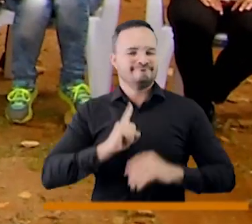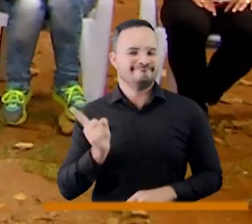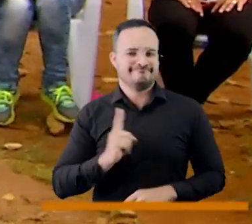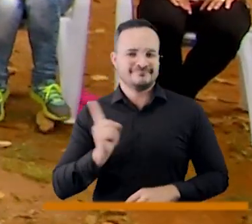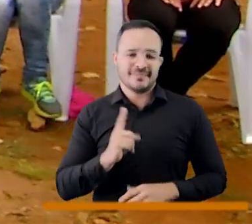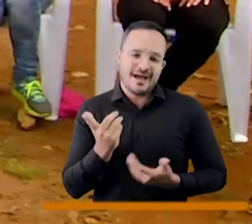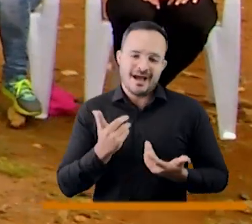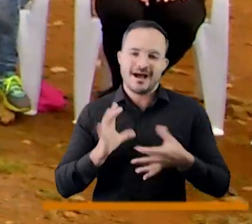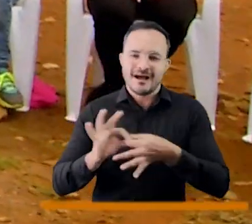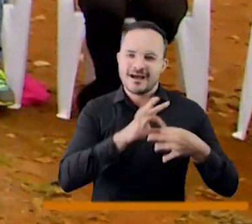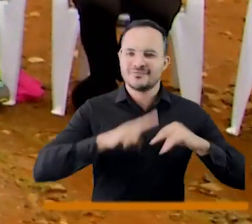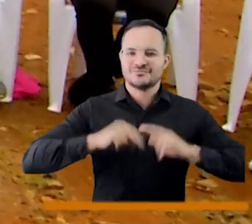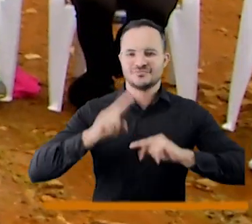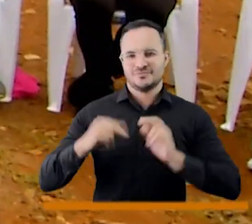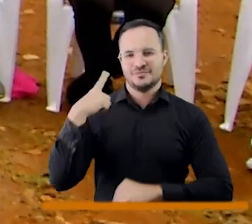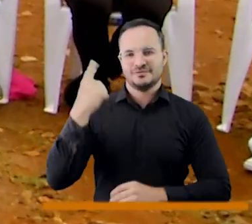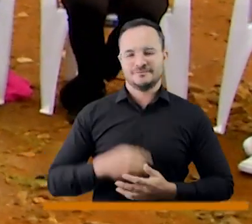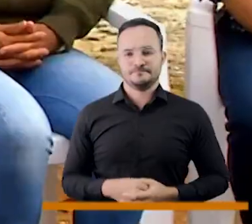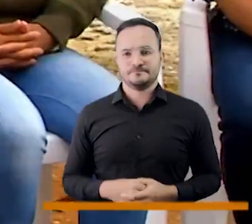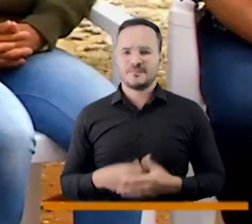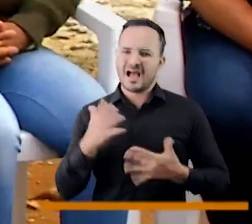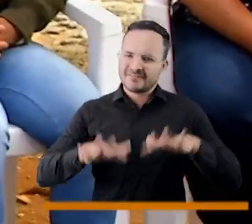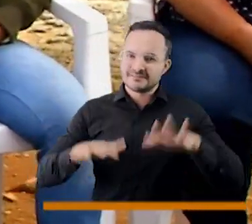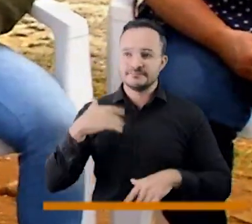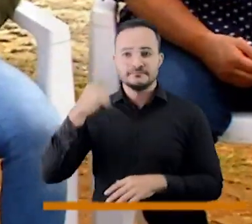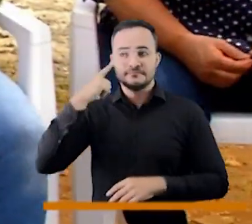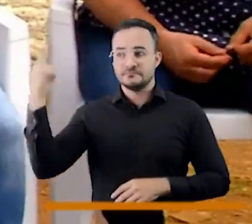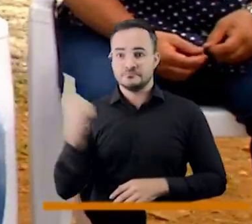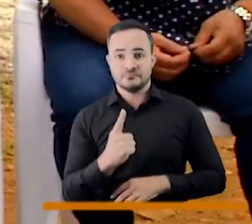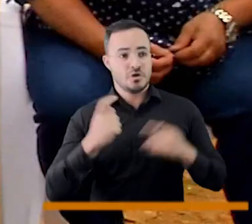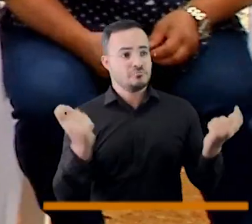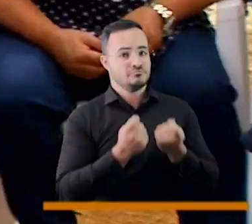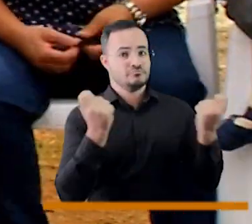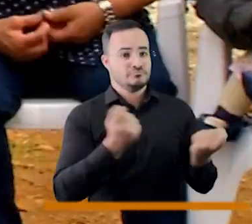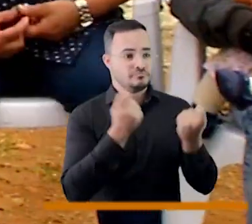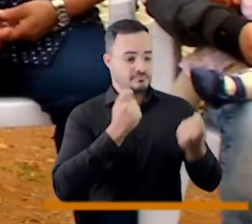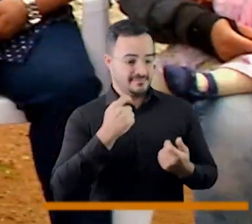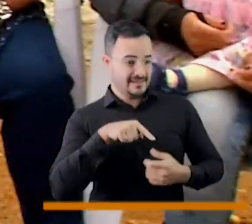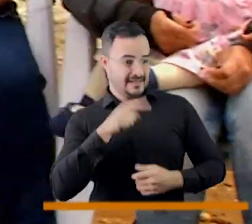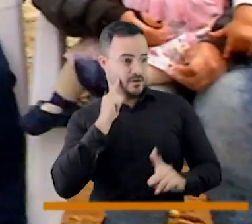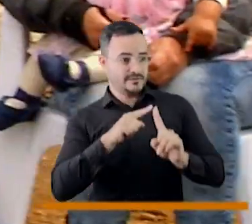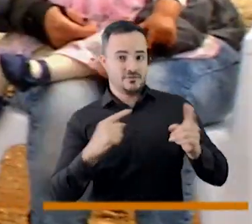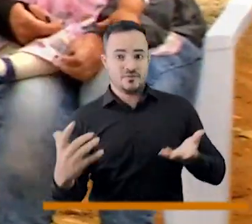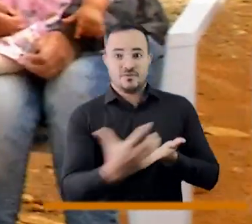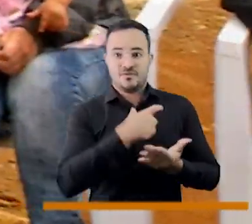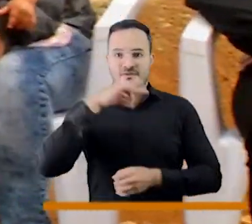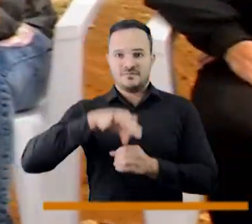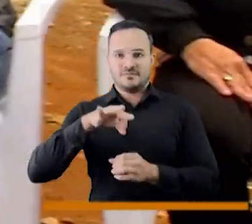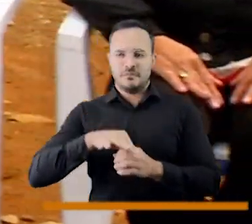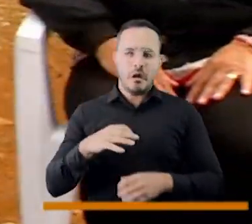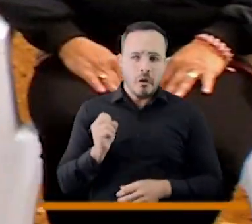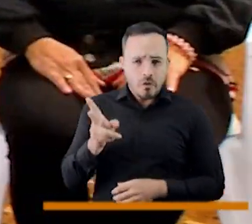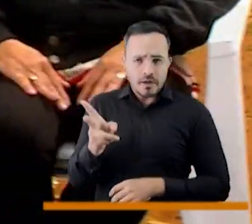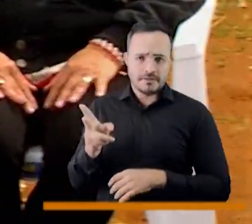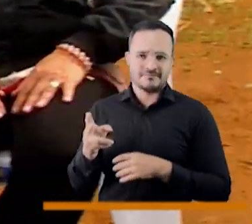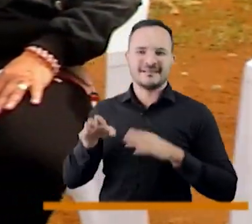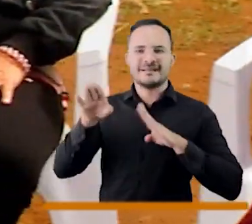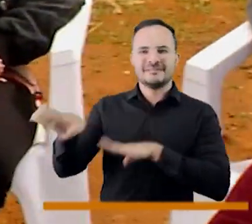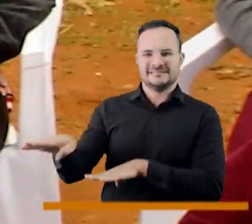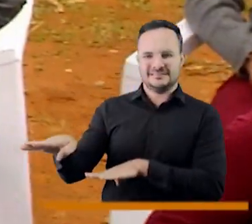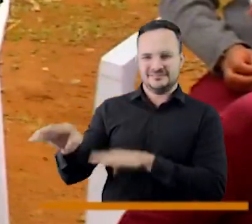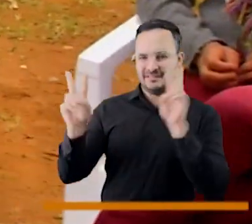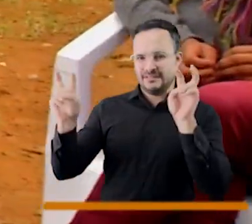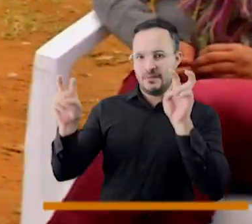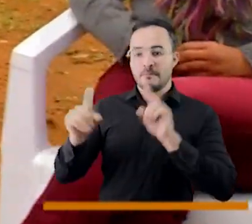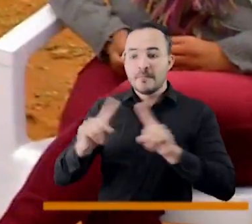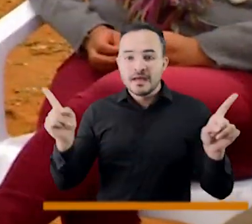A veces nos pensamos que la participación es esa electoral, no, esa es una partecita que es muy importante, la democracia representativa, pero la democracia sustantiva requiere